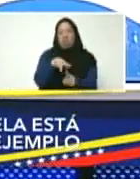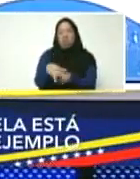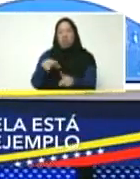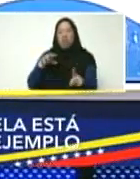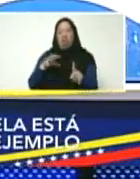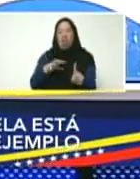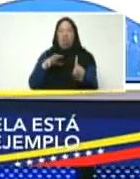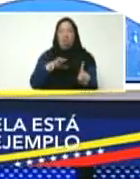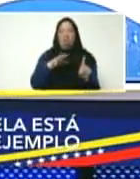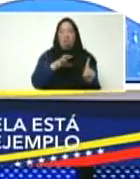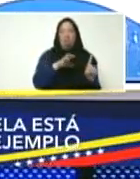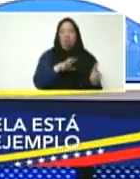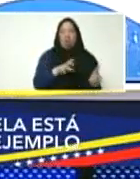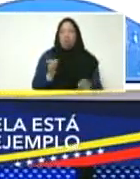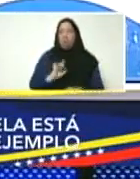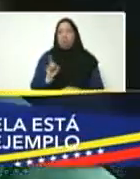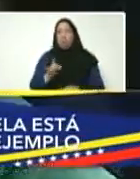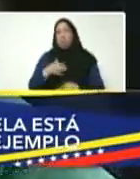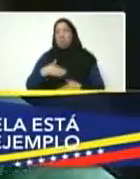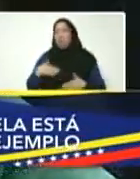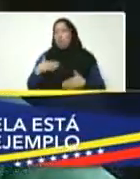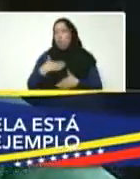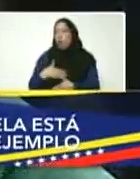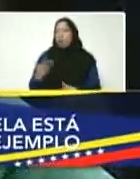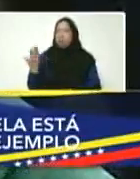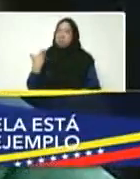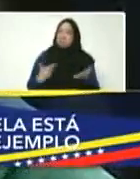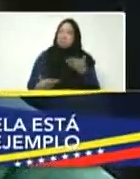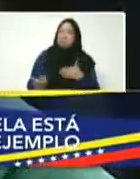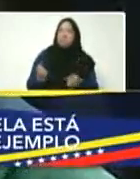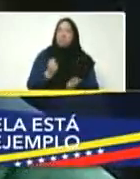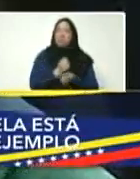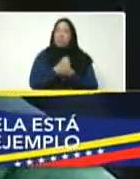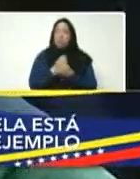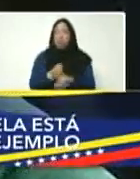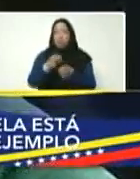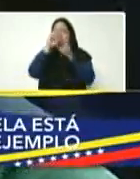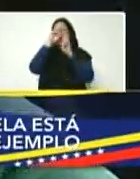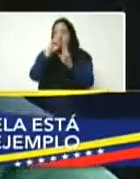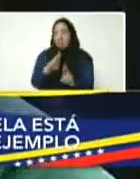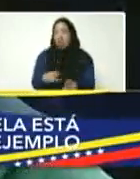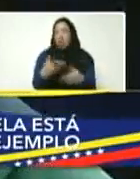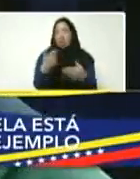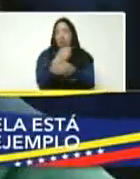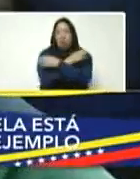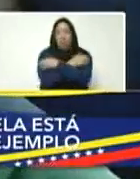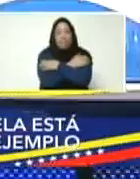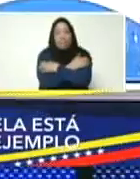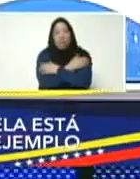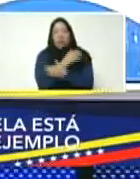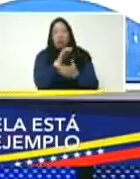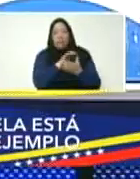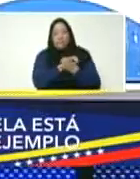Nosotros estamos amables, trato cariñoso, trato respetuoso, afectivo.